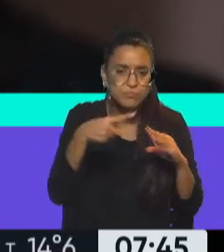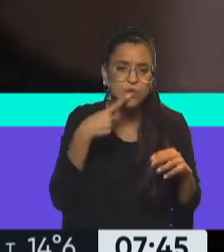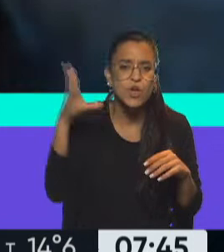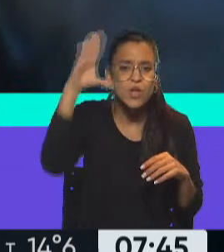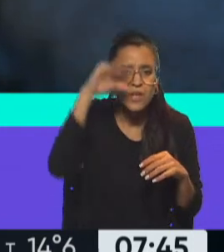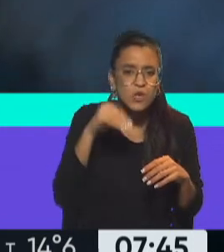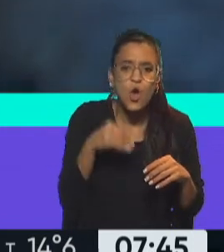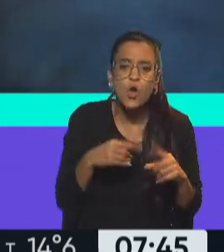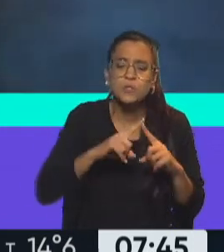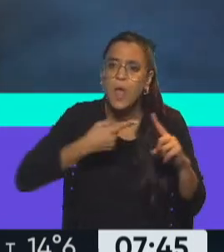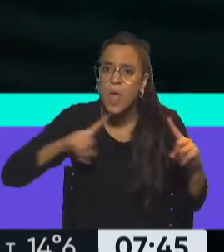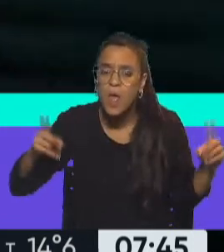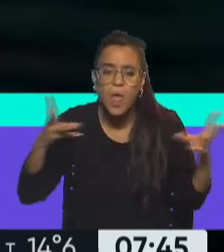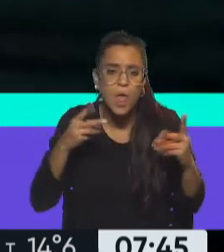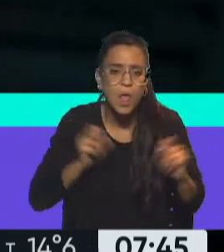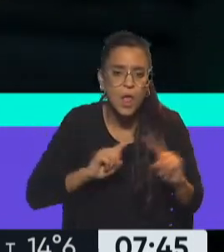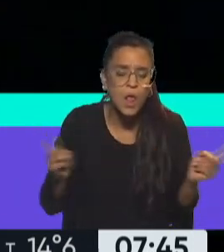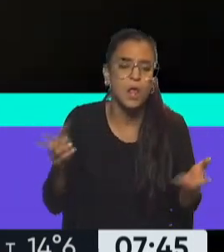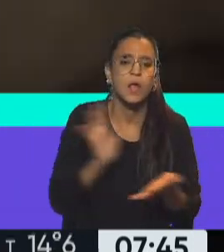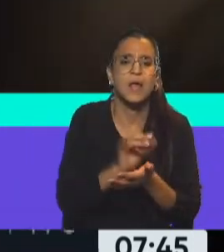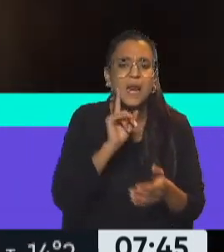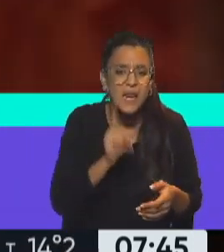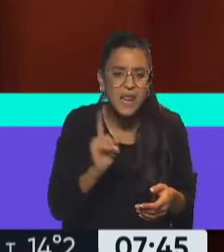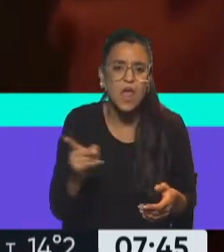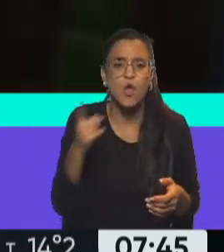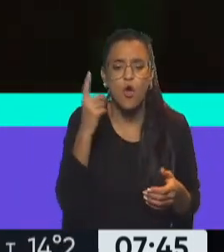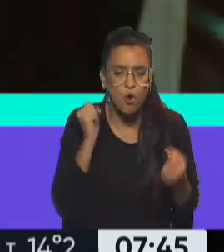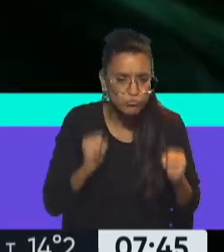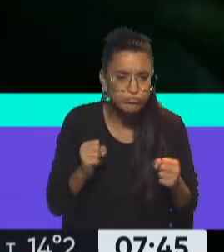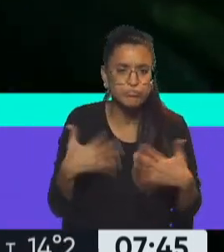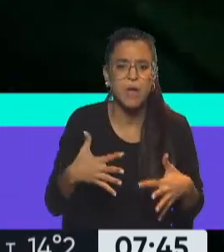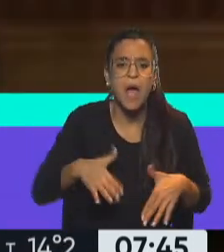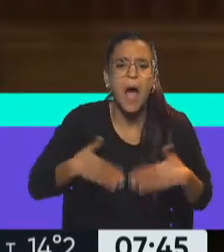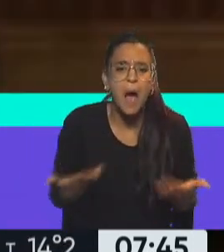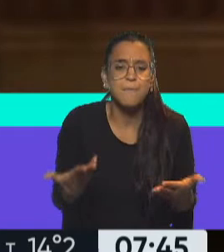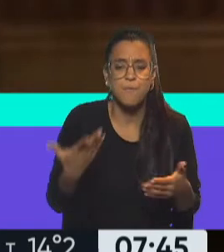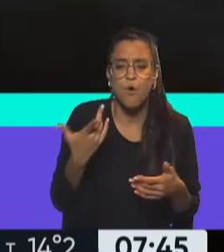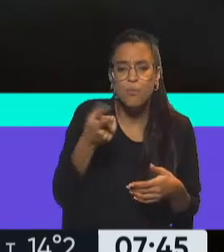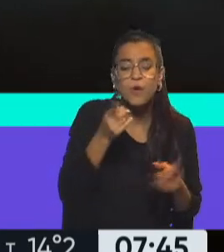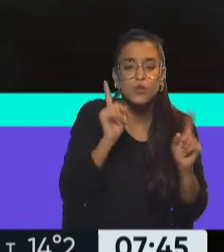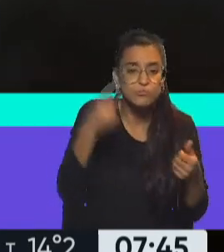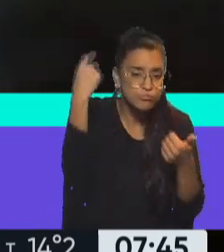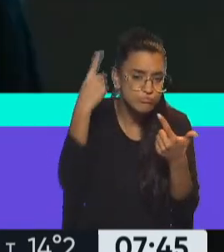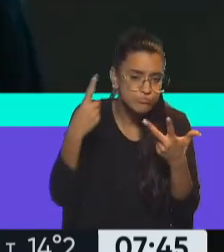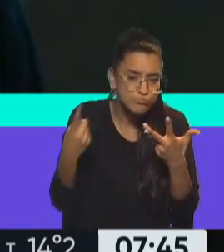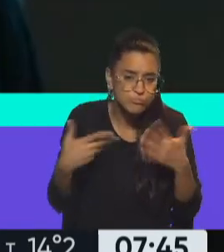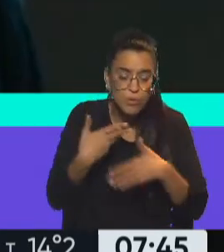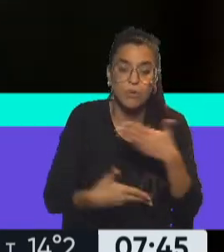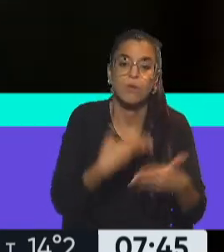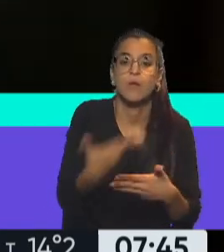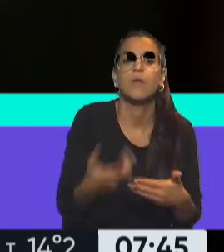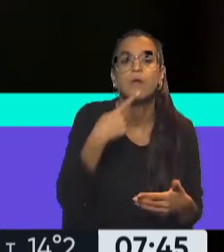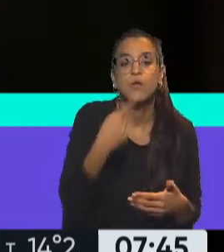noche interminable. Osadía, riesgo, solidez, amor por la profesión, todo eso conduce al